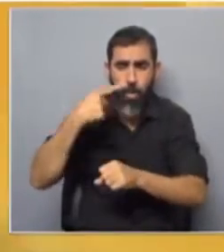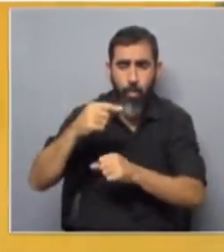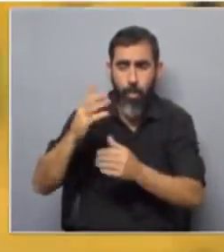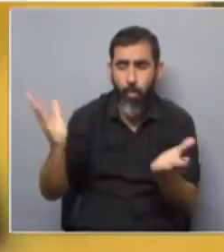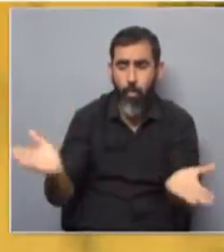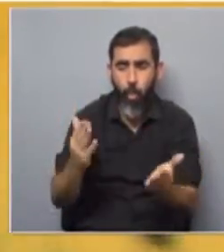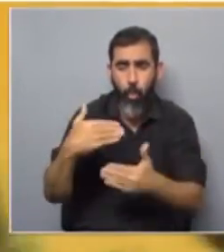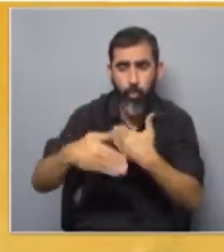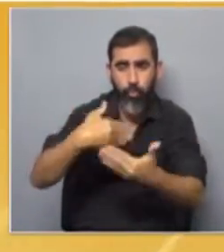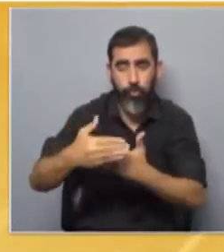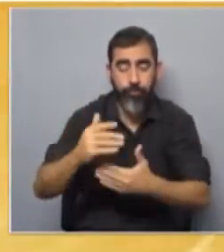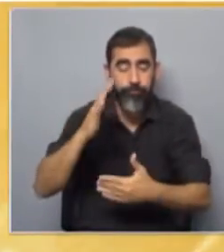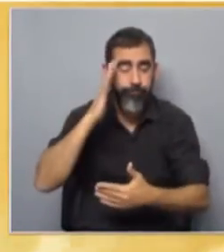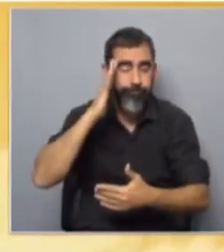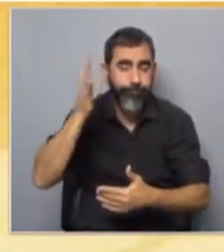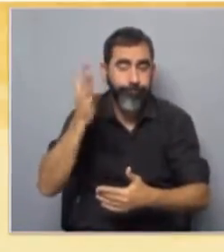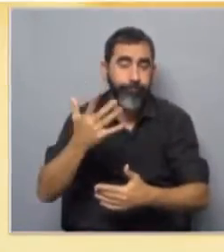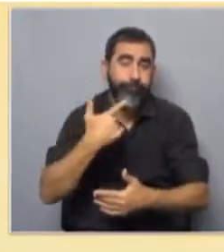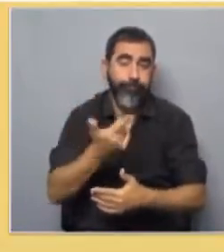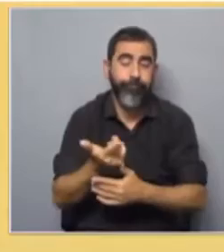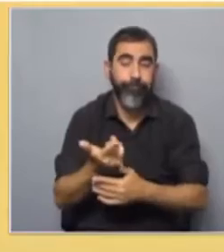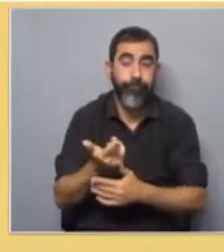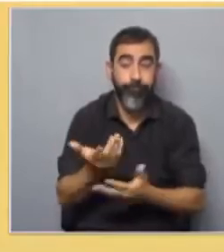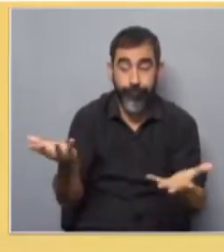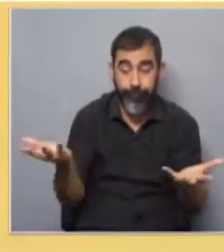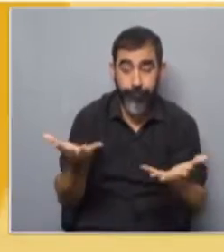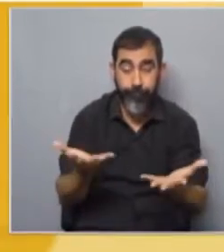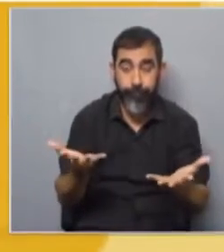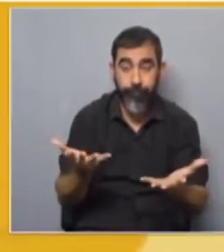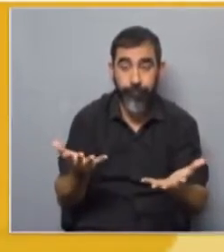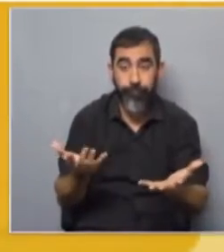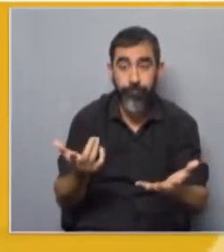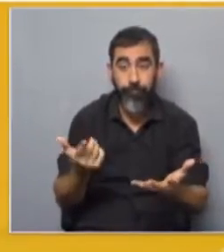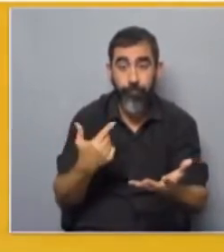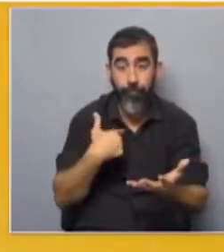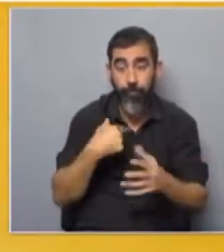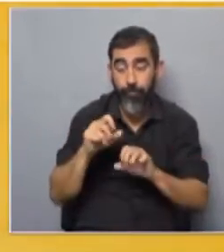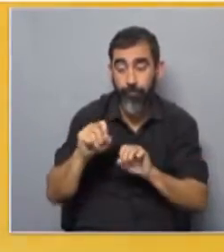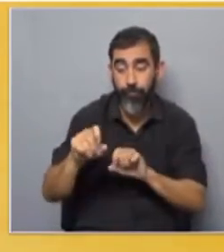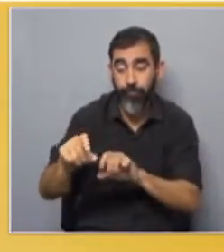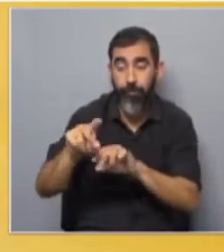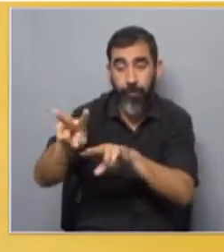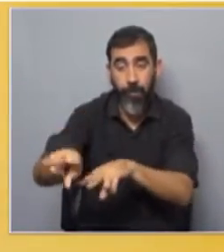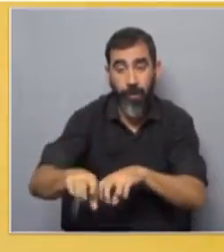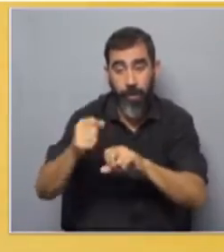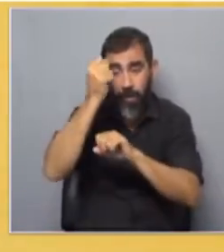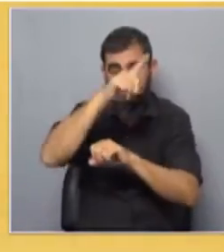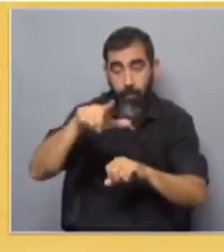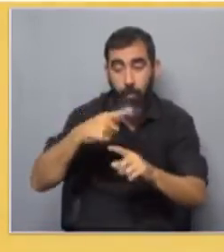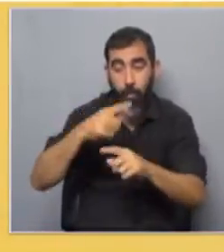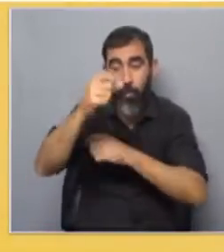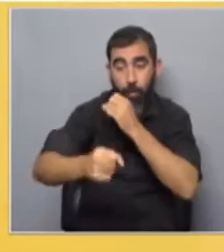fabricados. Imagínate que nosotros hoy en día, en lugar de tener que fertilizar los campos para trabajarlos todos los